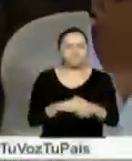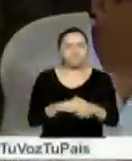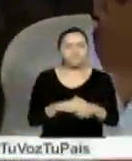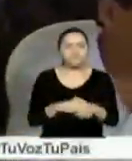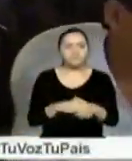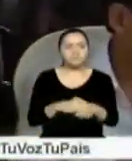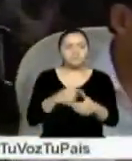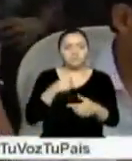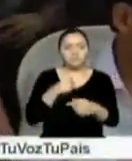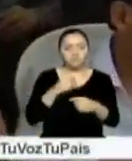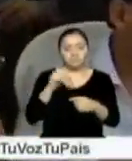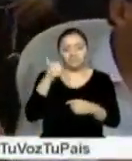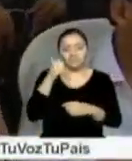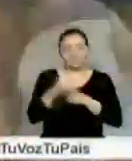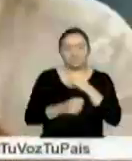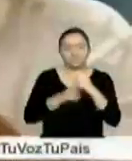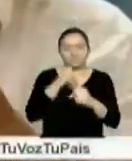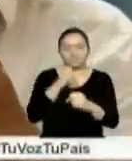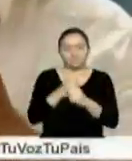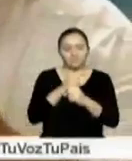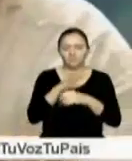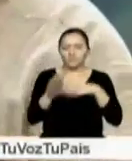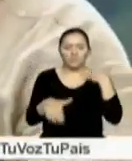nosotros llevamos 10 años